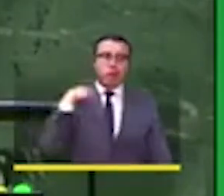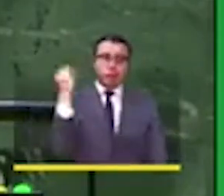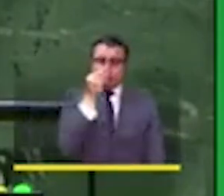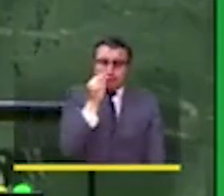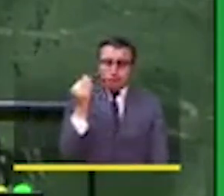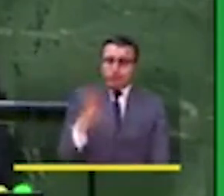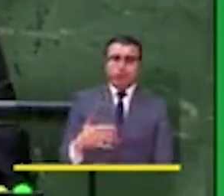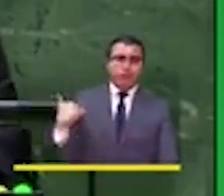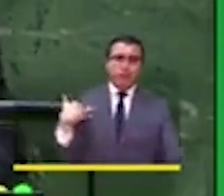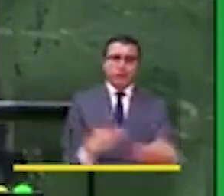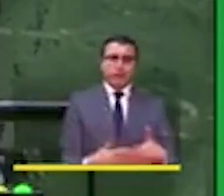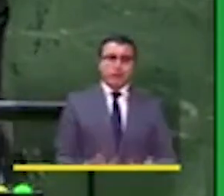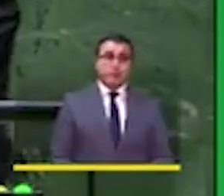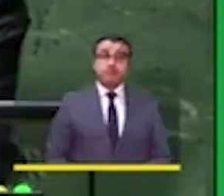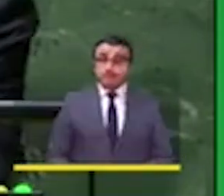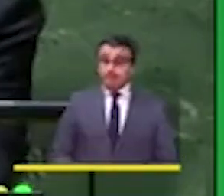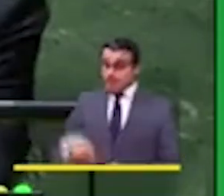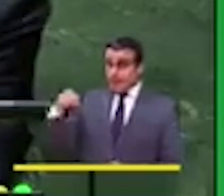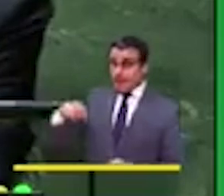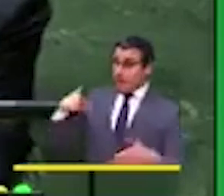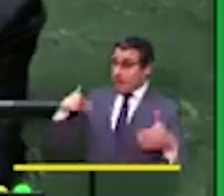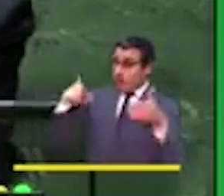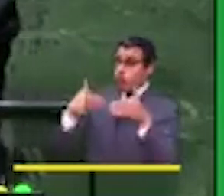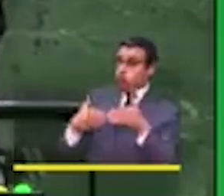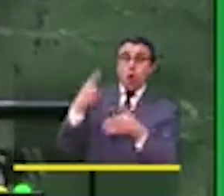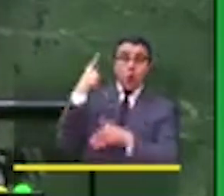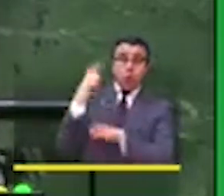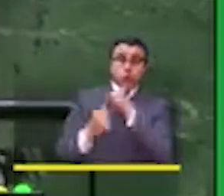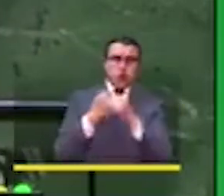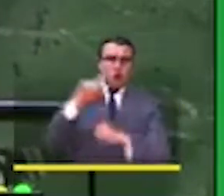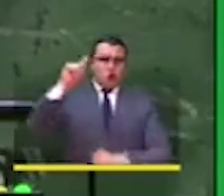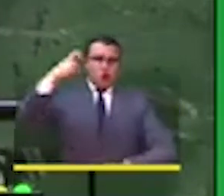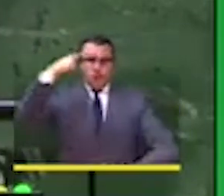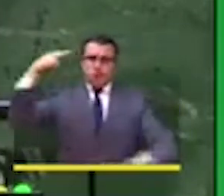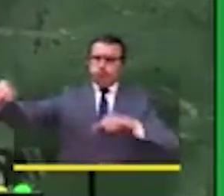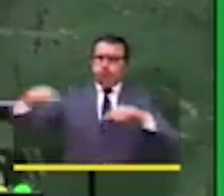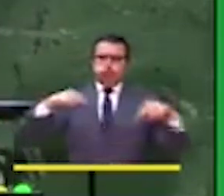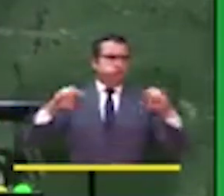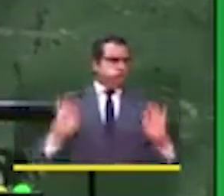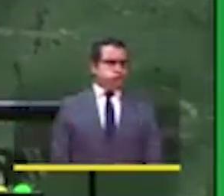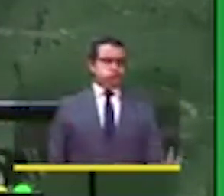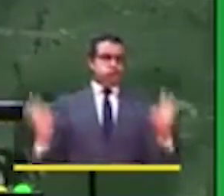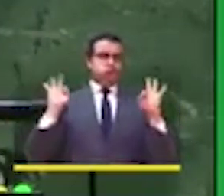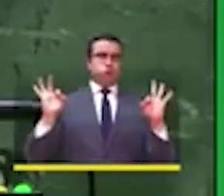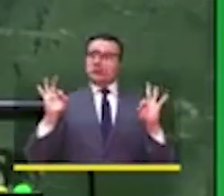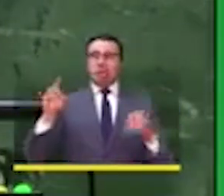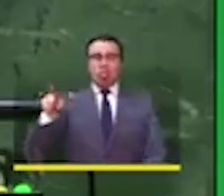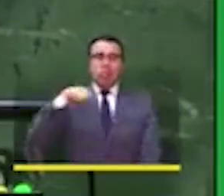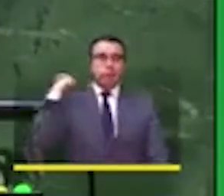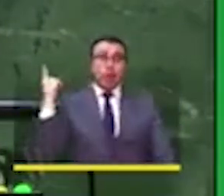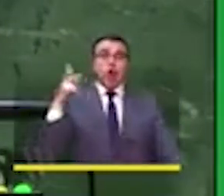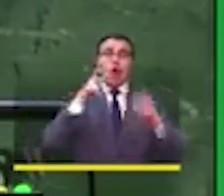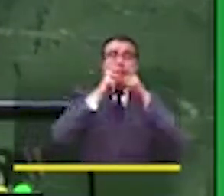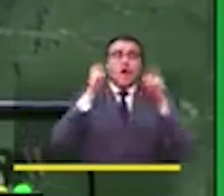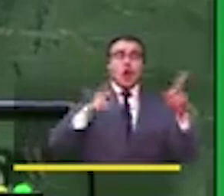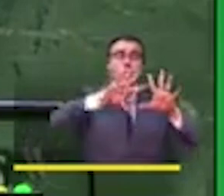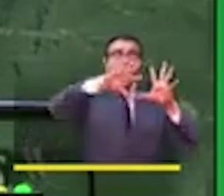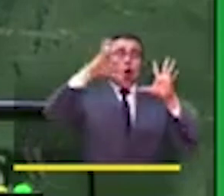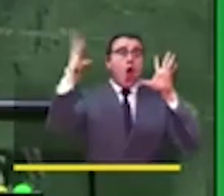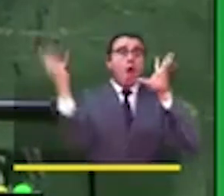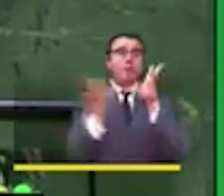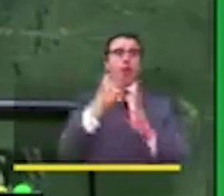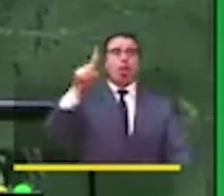que ha pasado ha sido un tiempo de derrota de los gobiernos, de derrota de la humanidad.